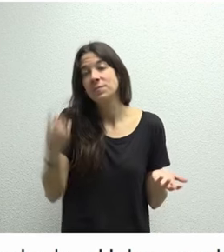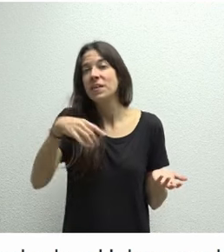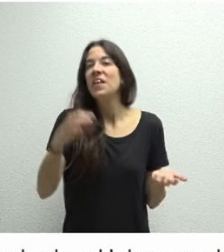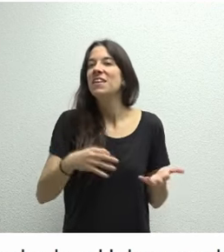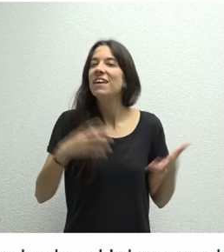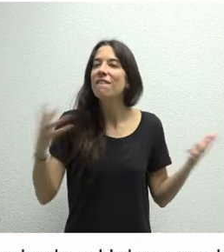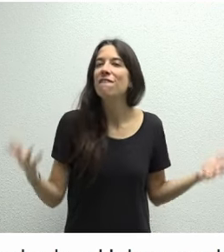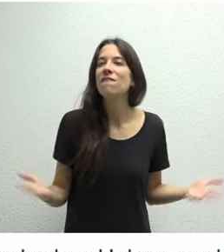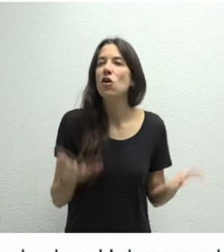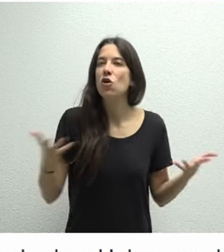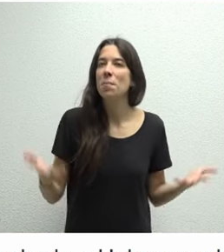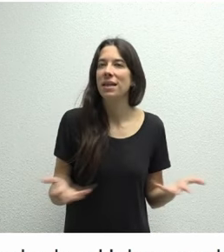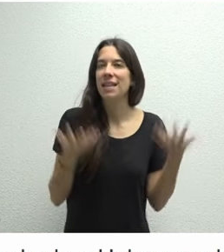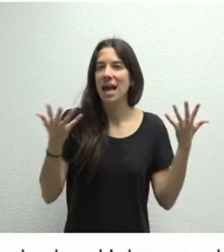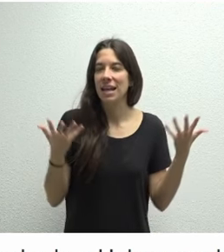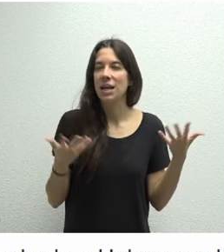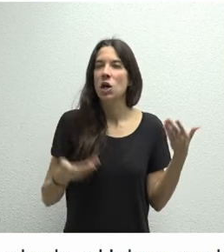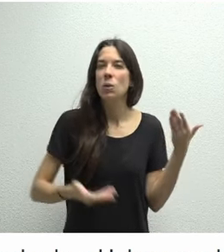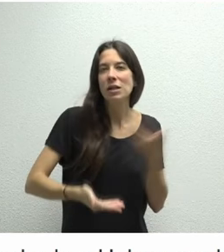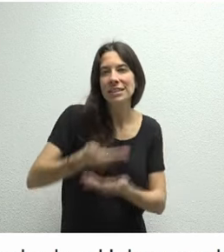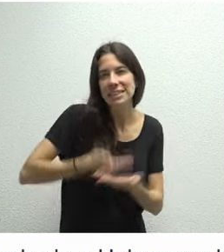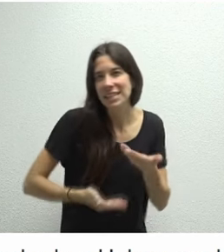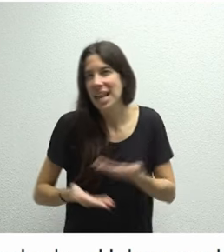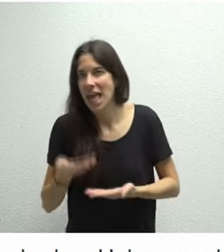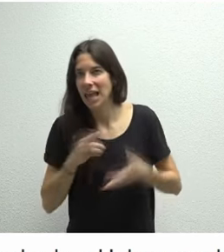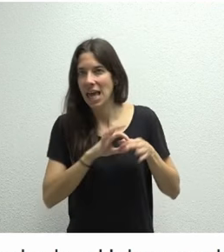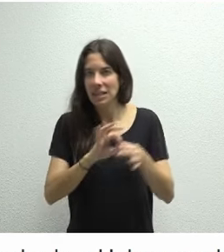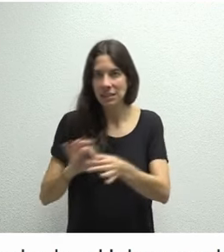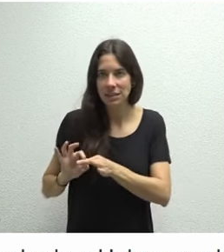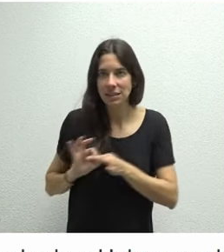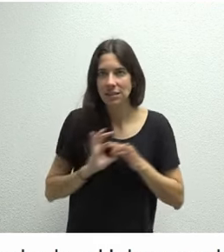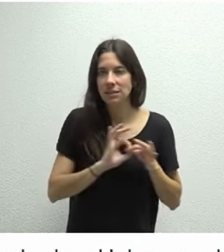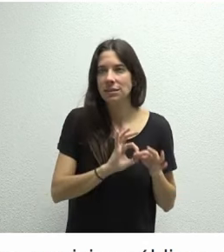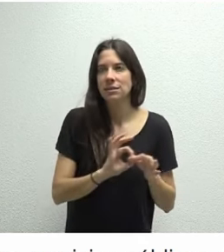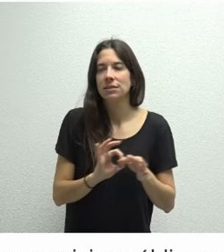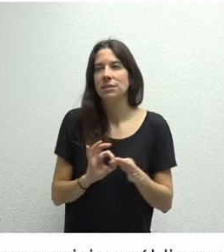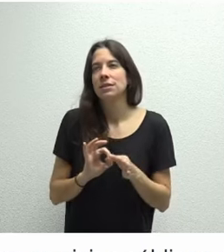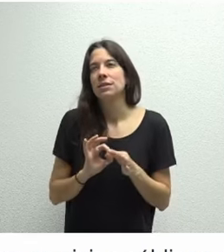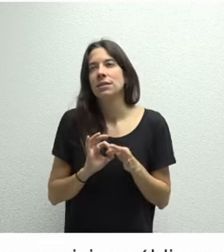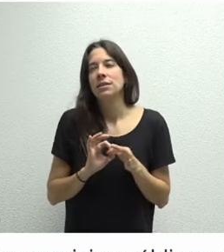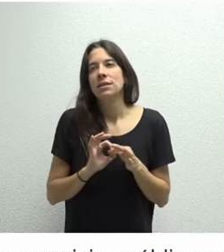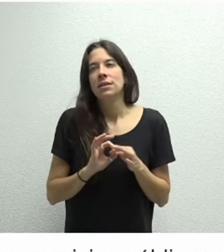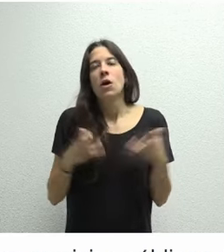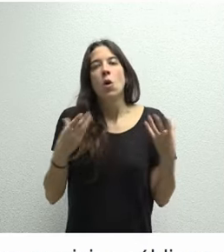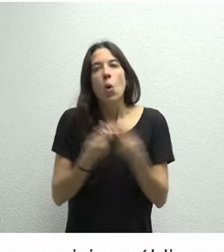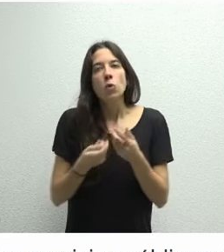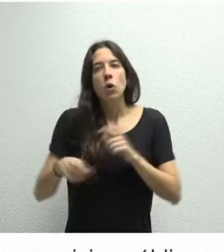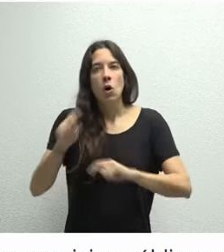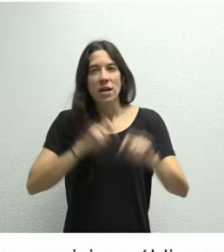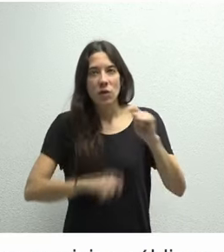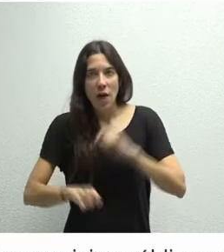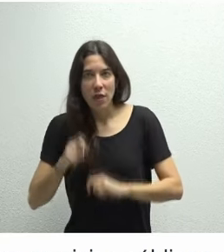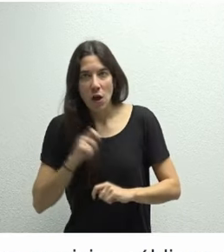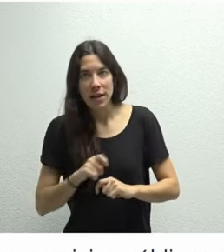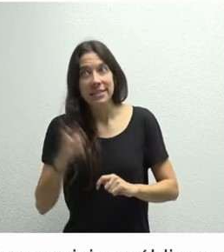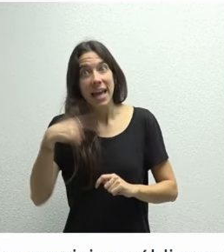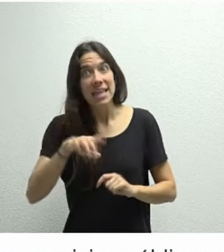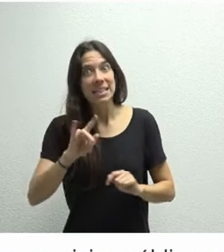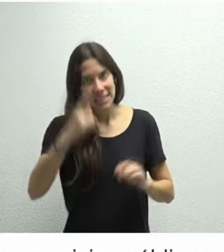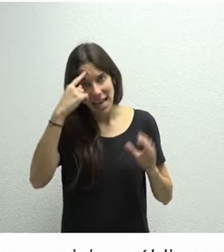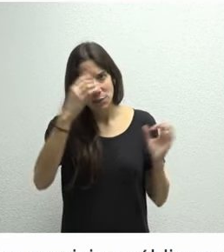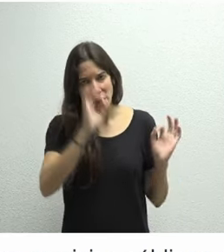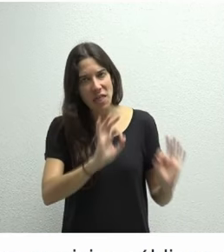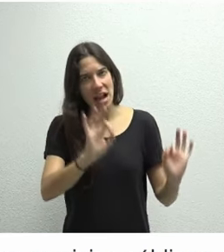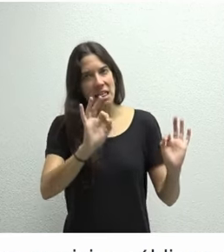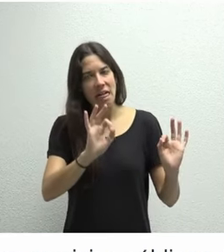fomentar son las sinergias eh con con con las con asociaciones que están especializadas